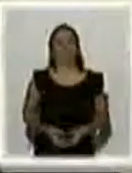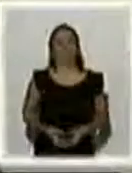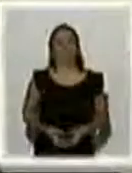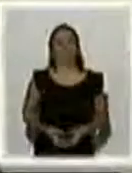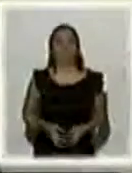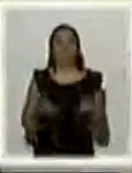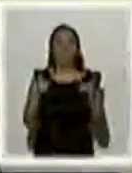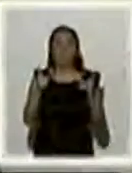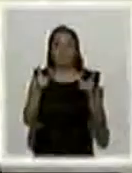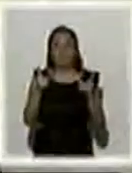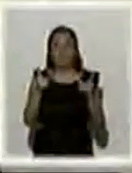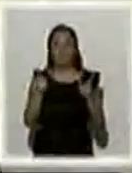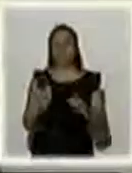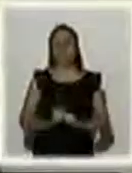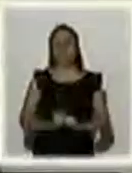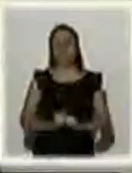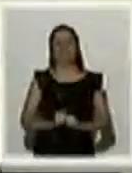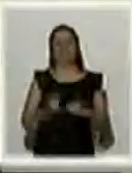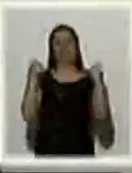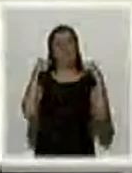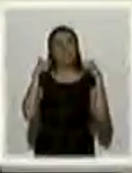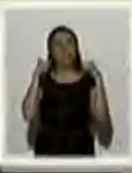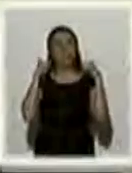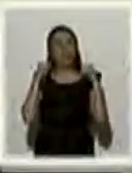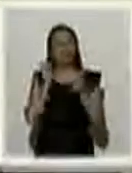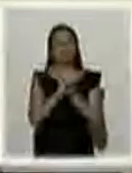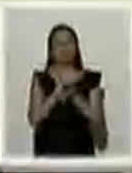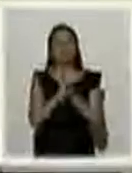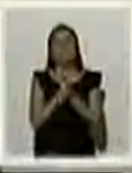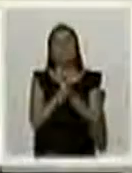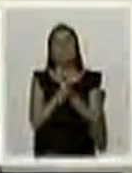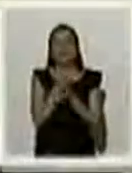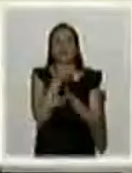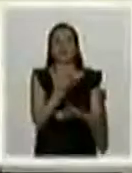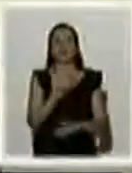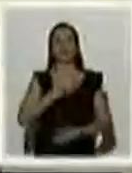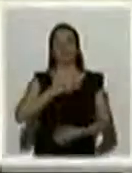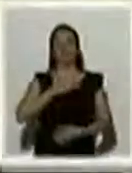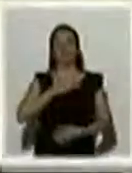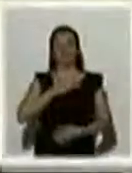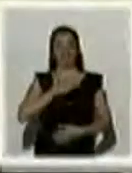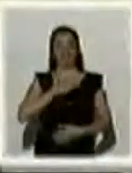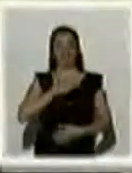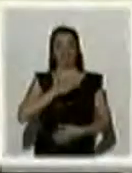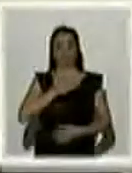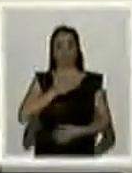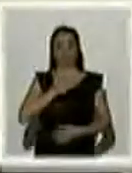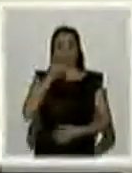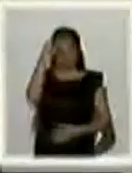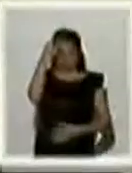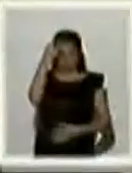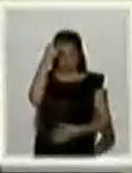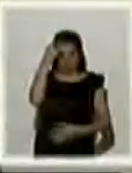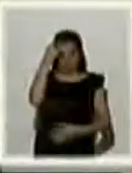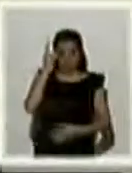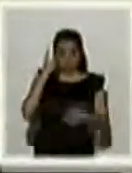tener un mejor salud en la parte mental y en la parte